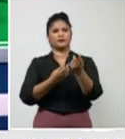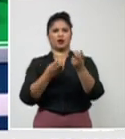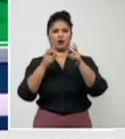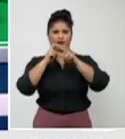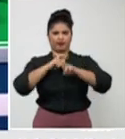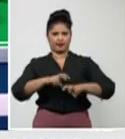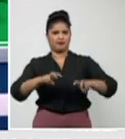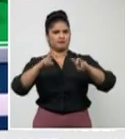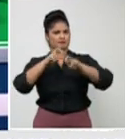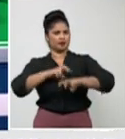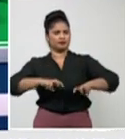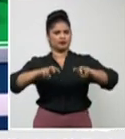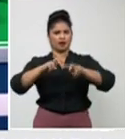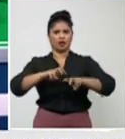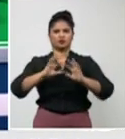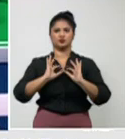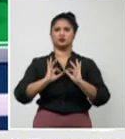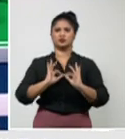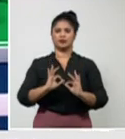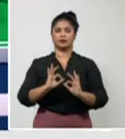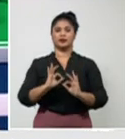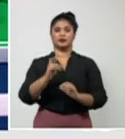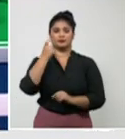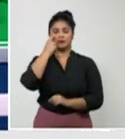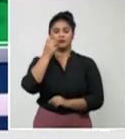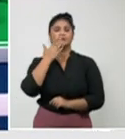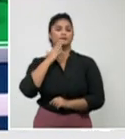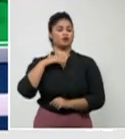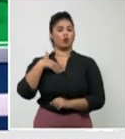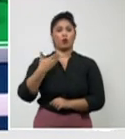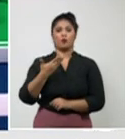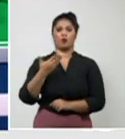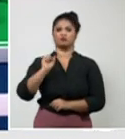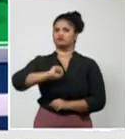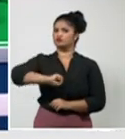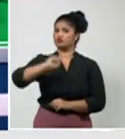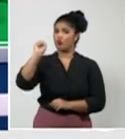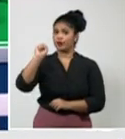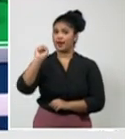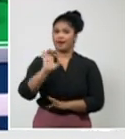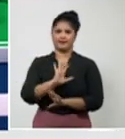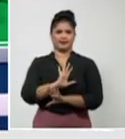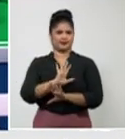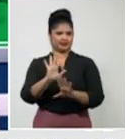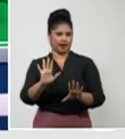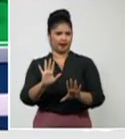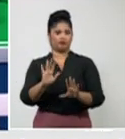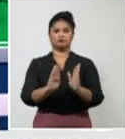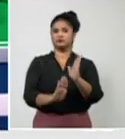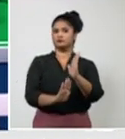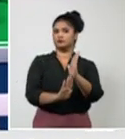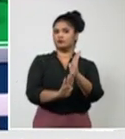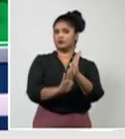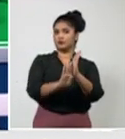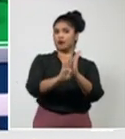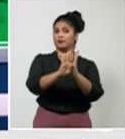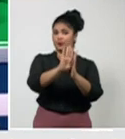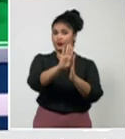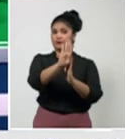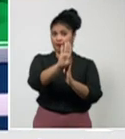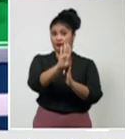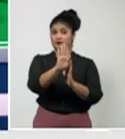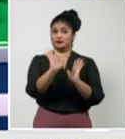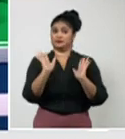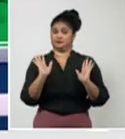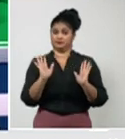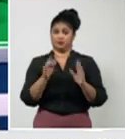o lograr una evolución lo más favorable posible a un grupo de pacientes que ya de